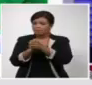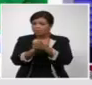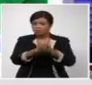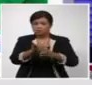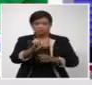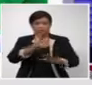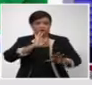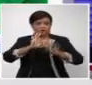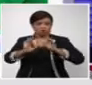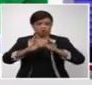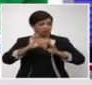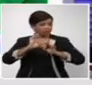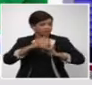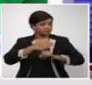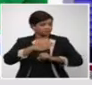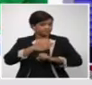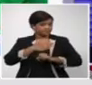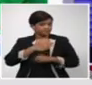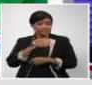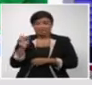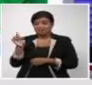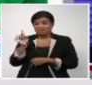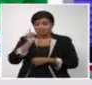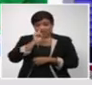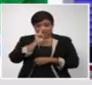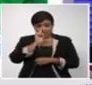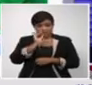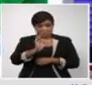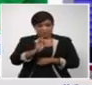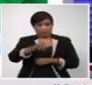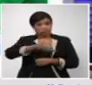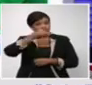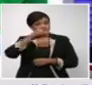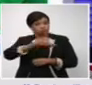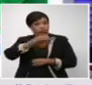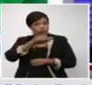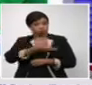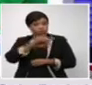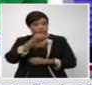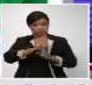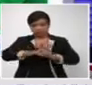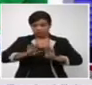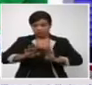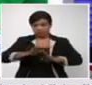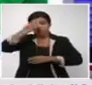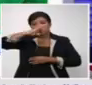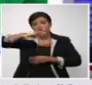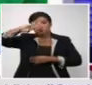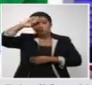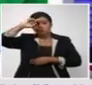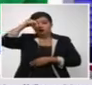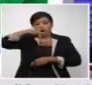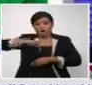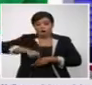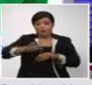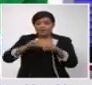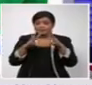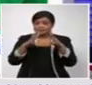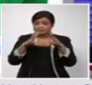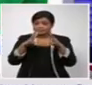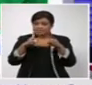más. Finalmente, con esta introducción, en Cuba amanecen una cifra de